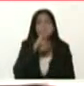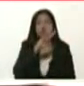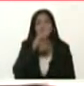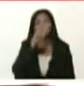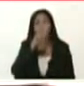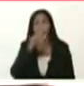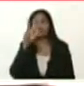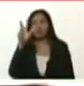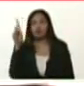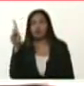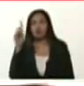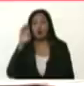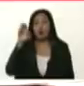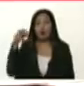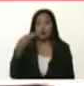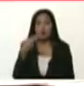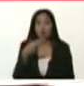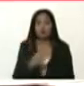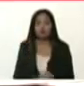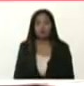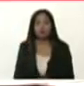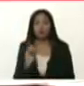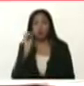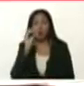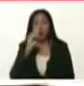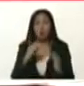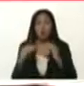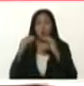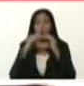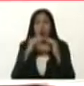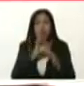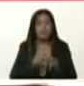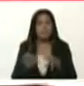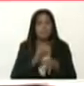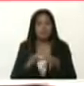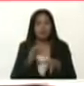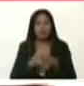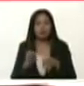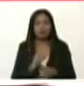153.478.431 euros o su equivalente en petro,